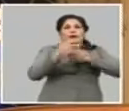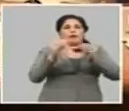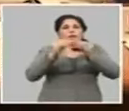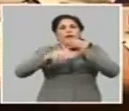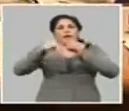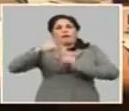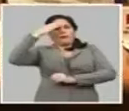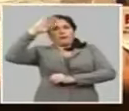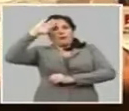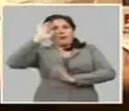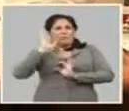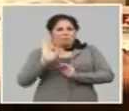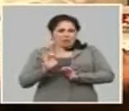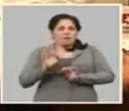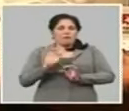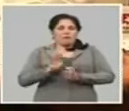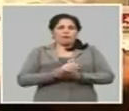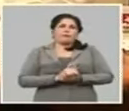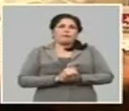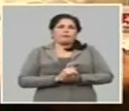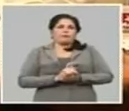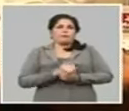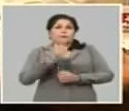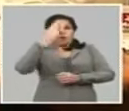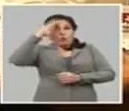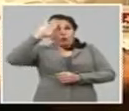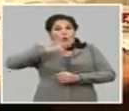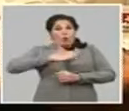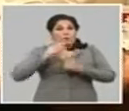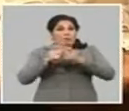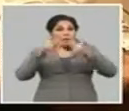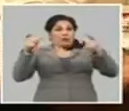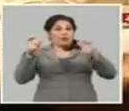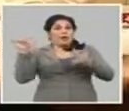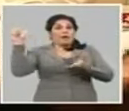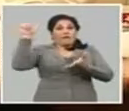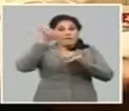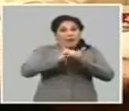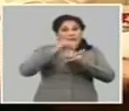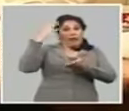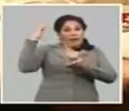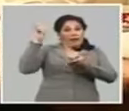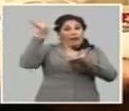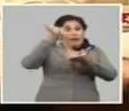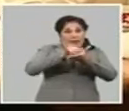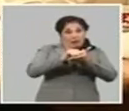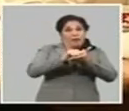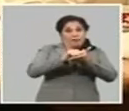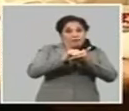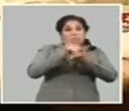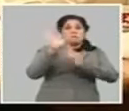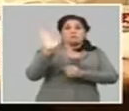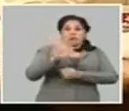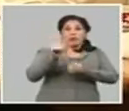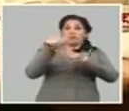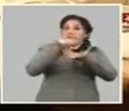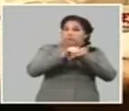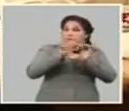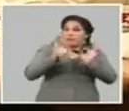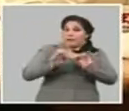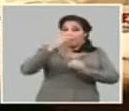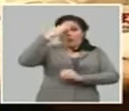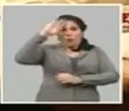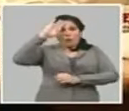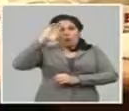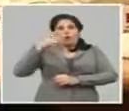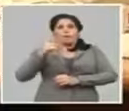hecho de que sea de que sean en su mayor parte de cubanos que han regresado de viaje o que han venido al país de